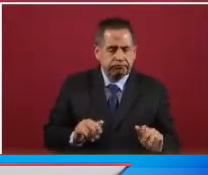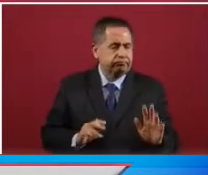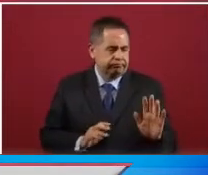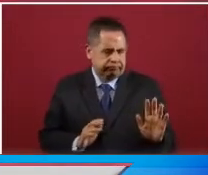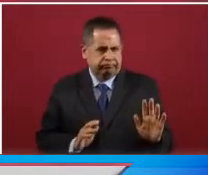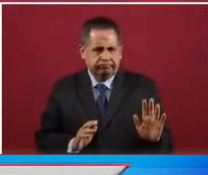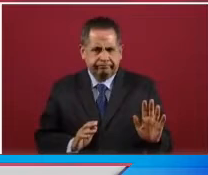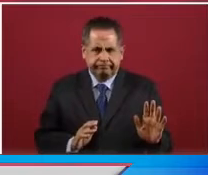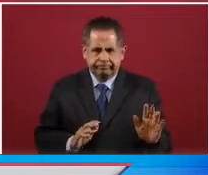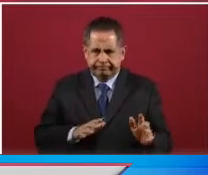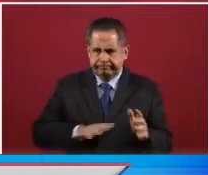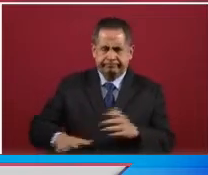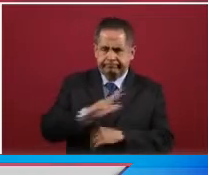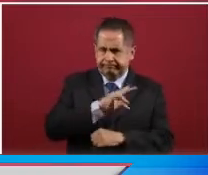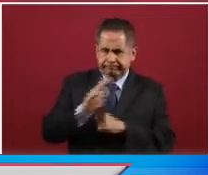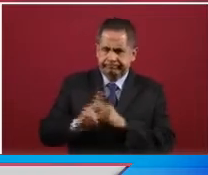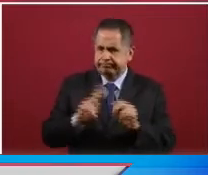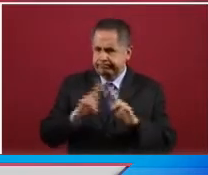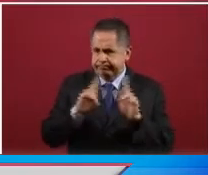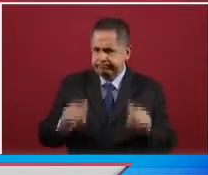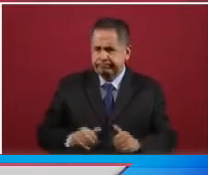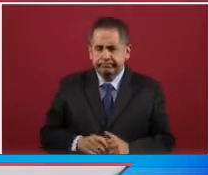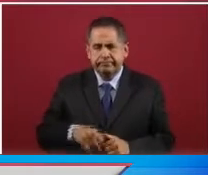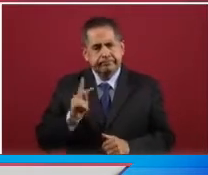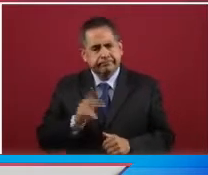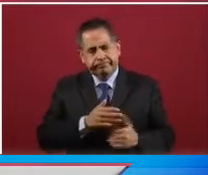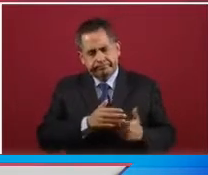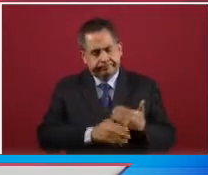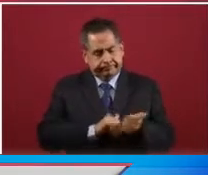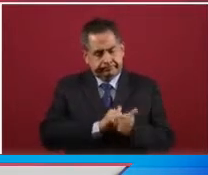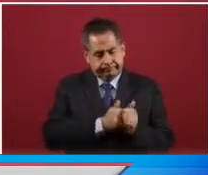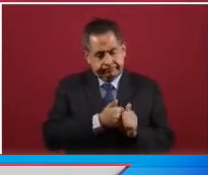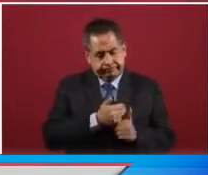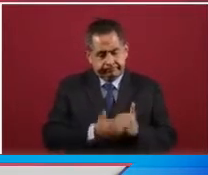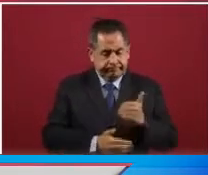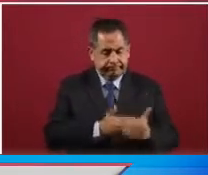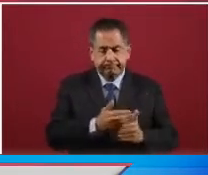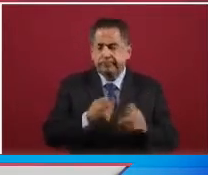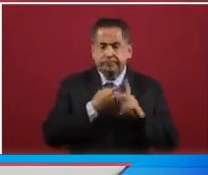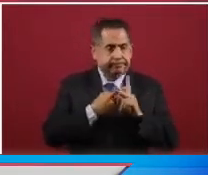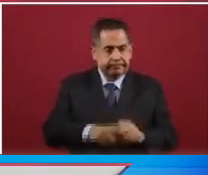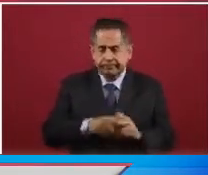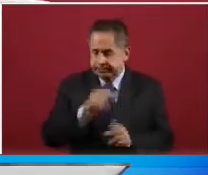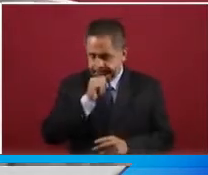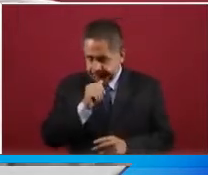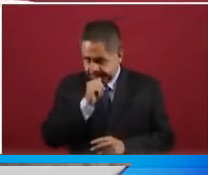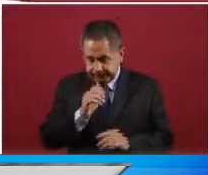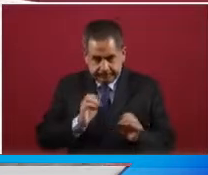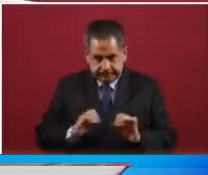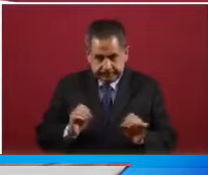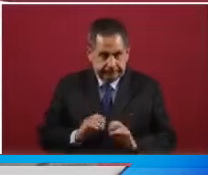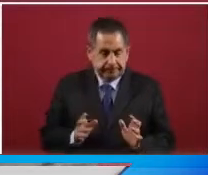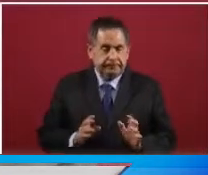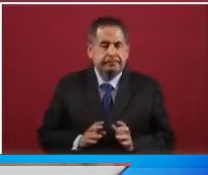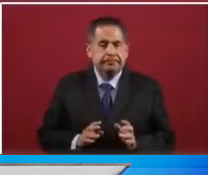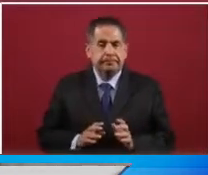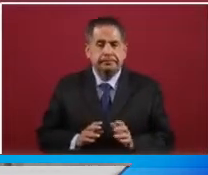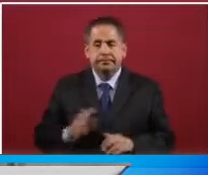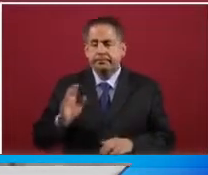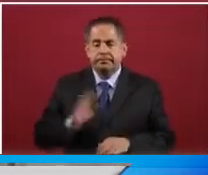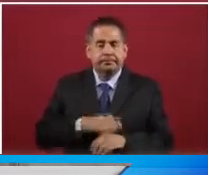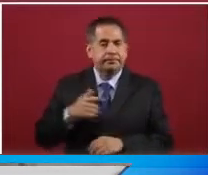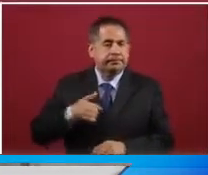con la participación de todo el pueblo de México. Reitera que no hay diálogo con el crimen organizado. No se apoyan ni se fomentan los grupos